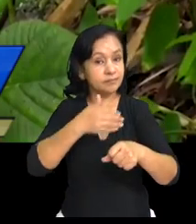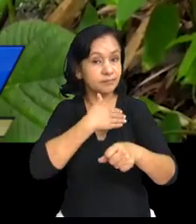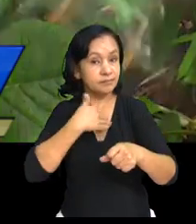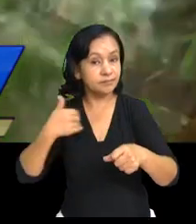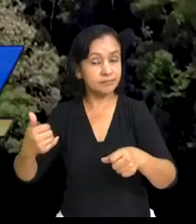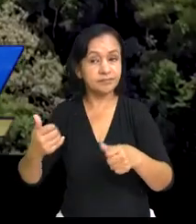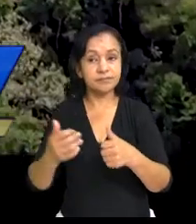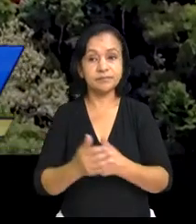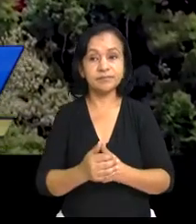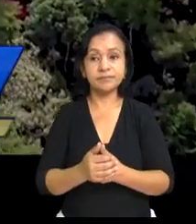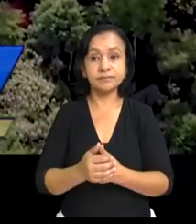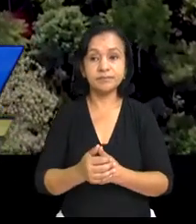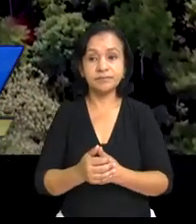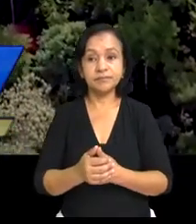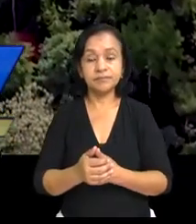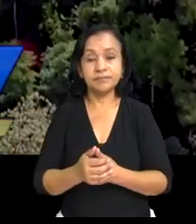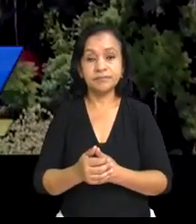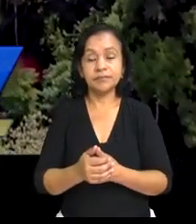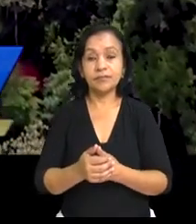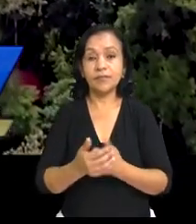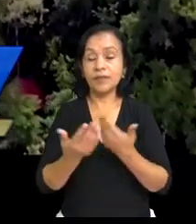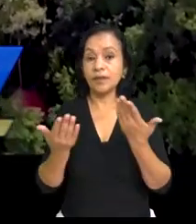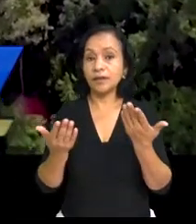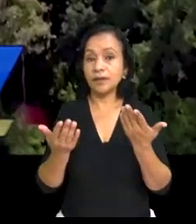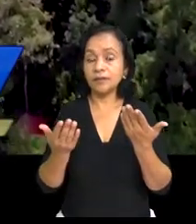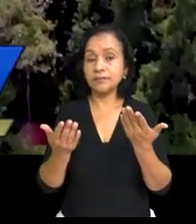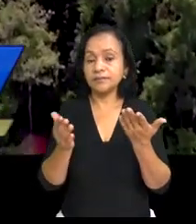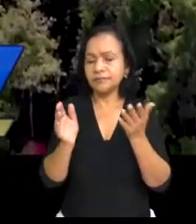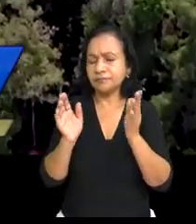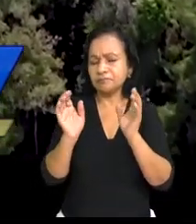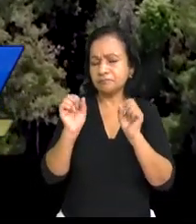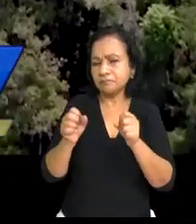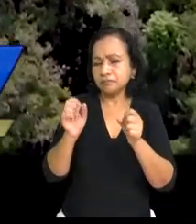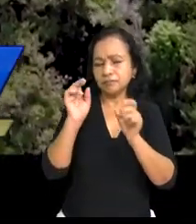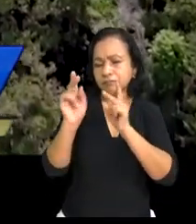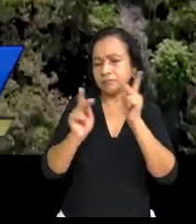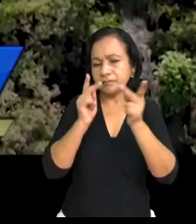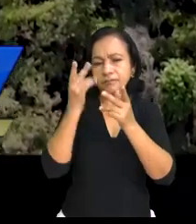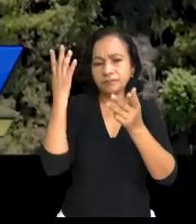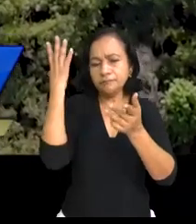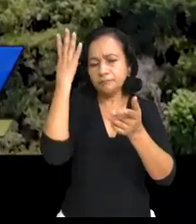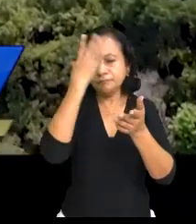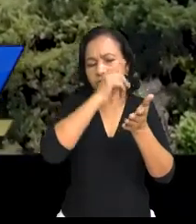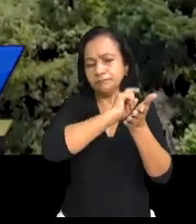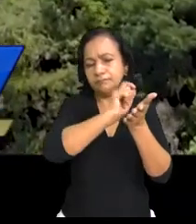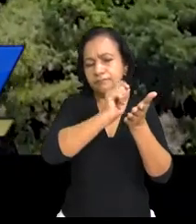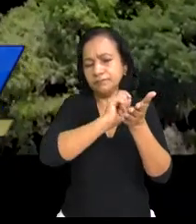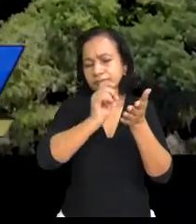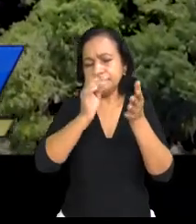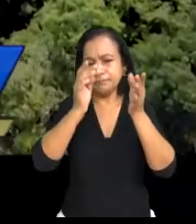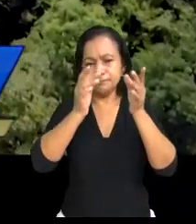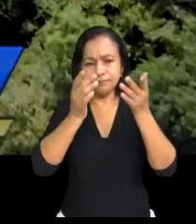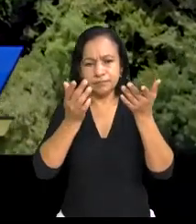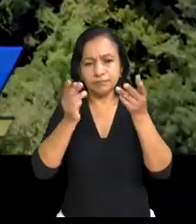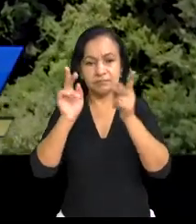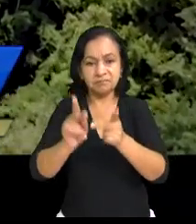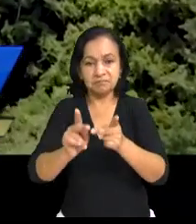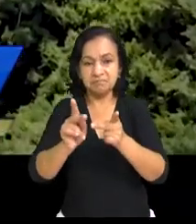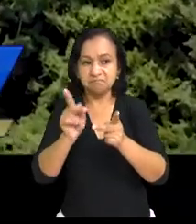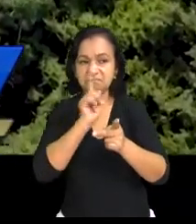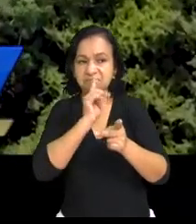es el detalle? De nada sirve que tenga un diseño perfecto desde el punto de vista ingeniero si la gente no se